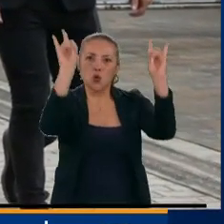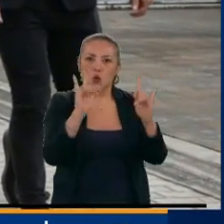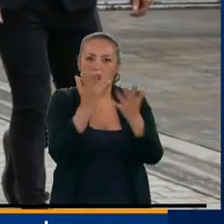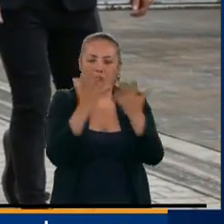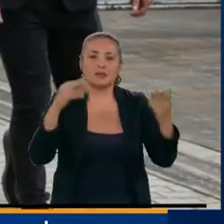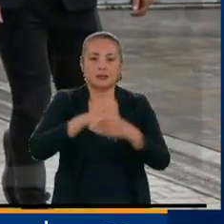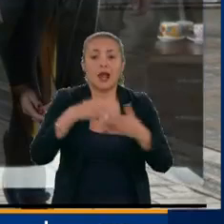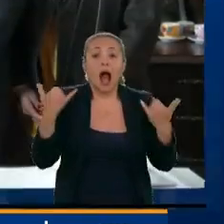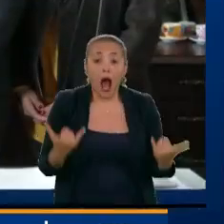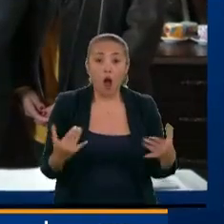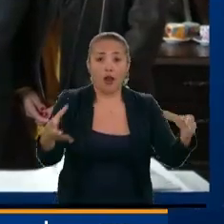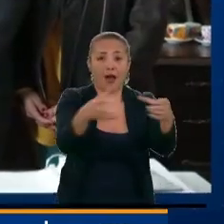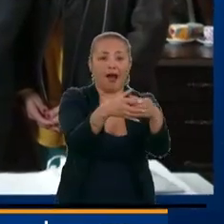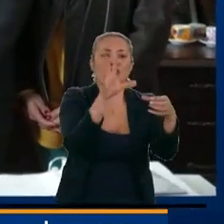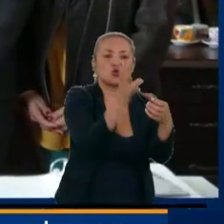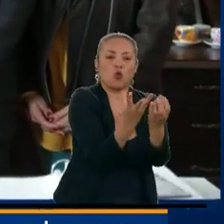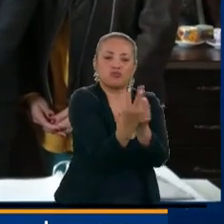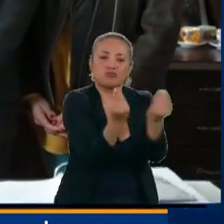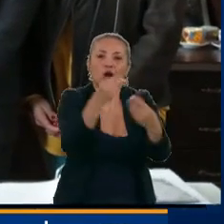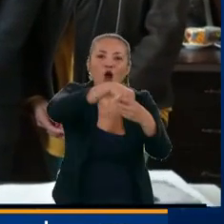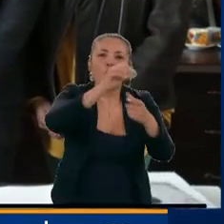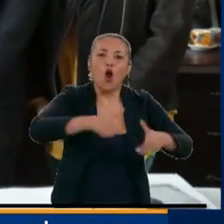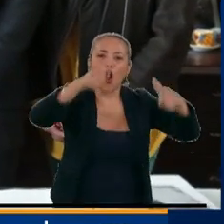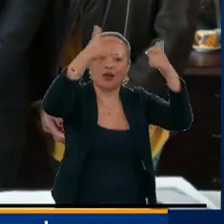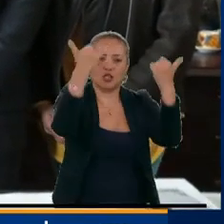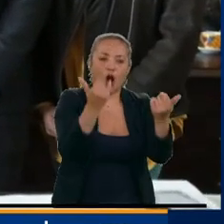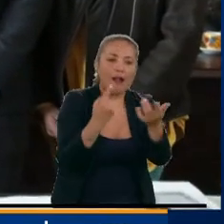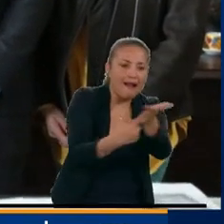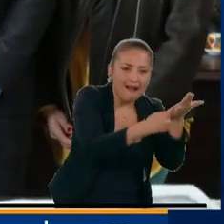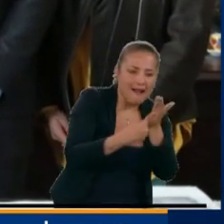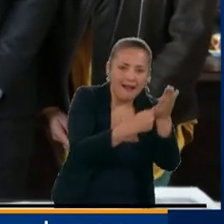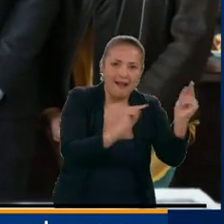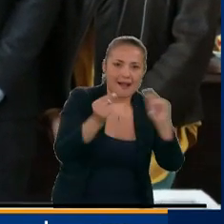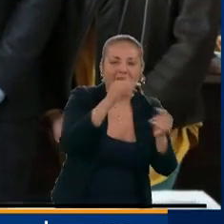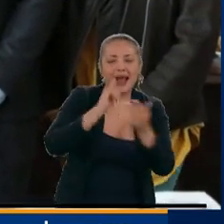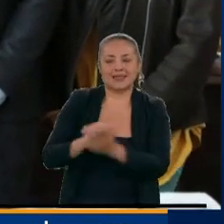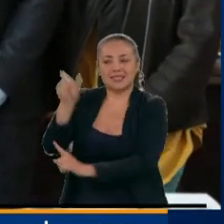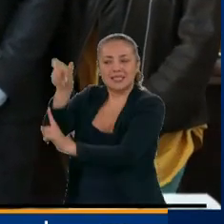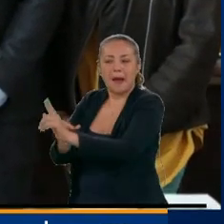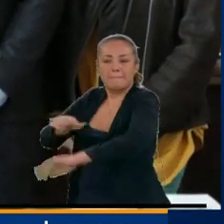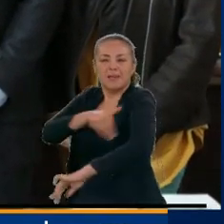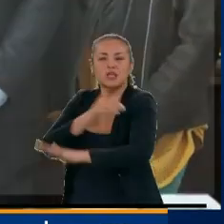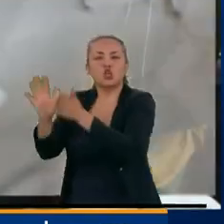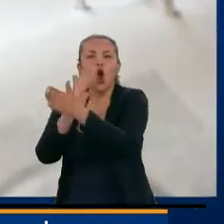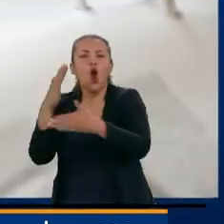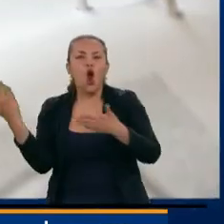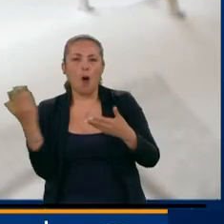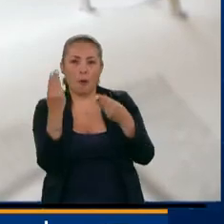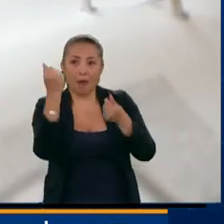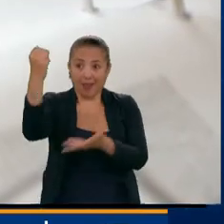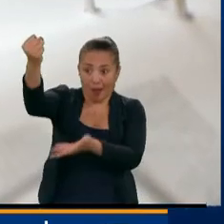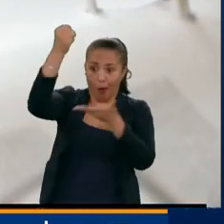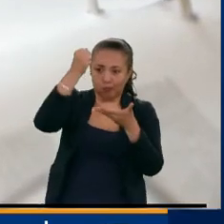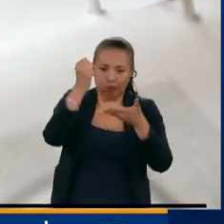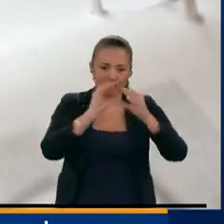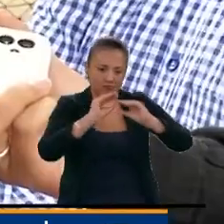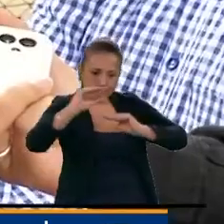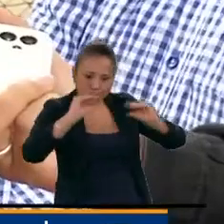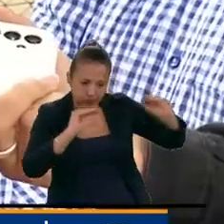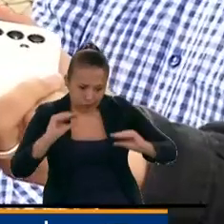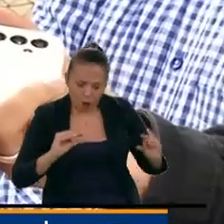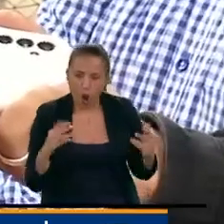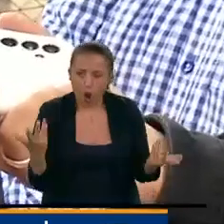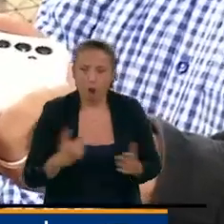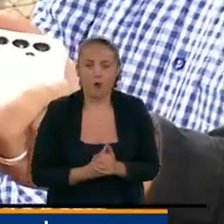del Congreso quienes deberán debatir este proyecto. Eso dice el ministro de la distribución de estos recursos. Tiene